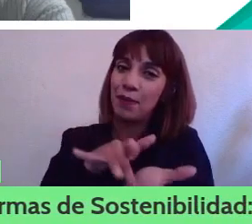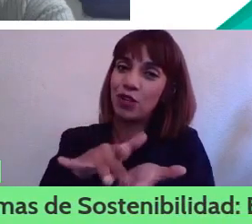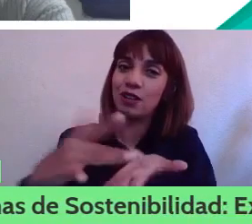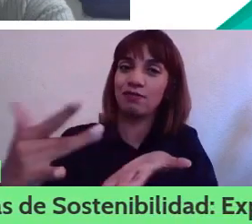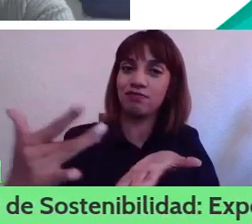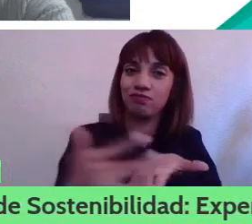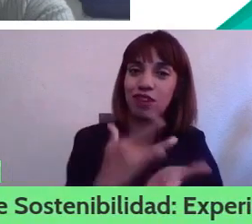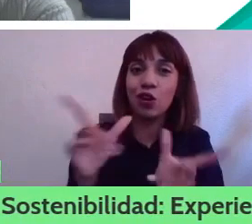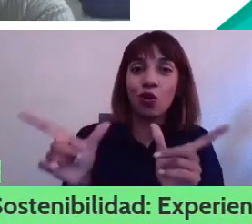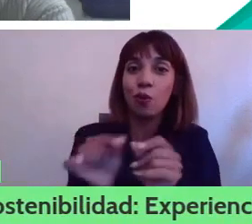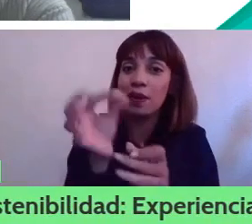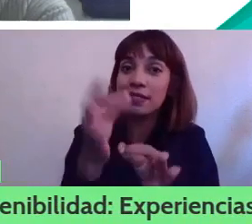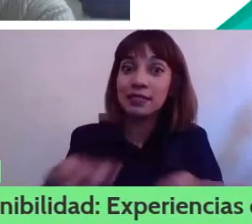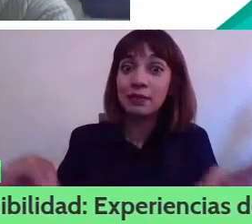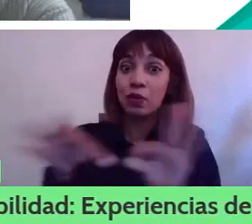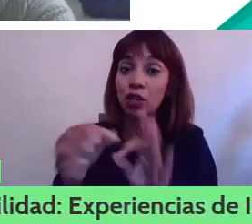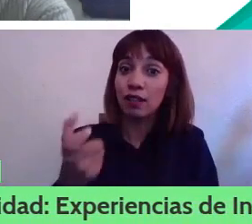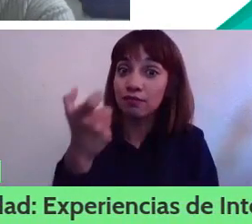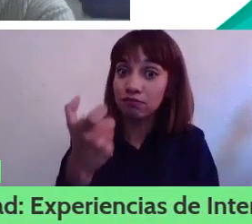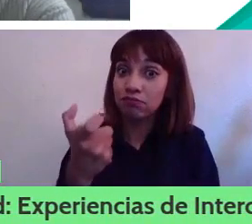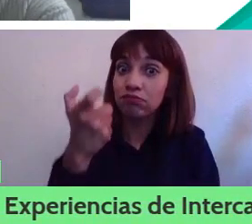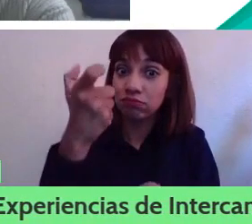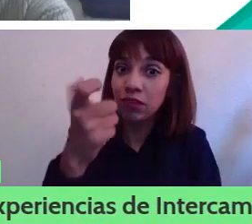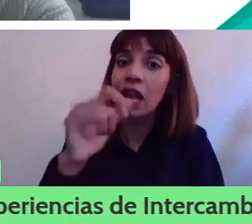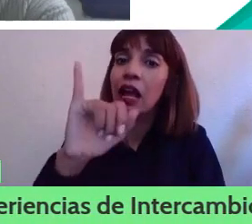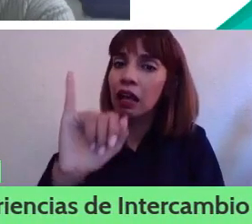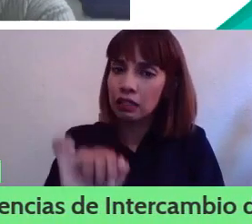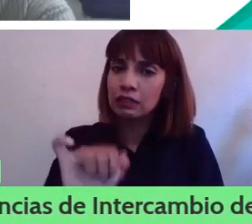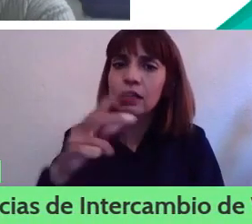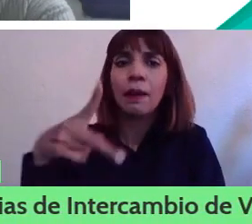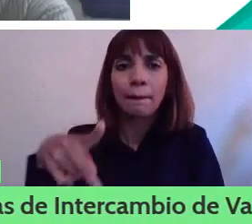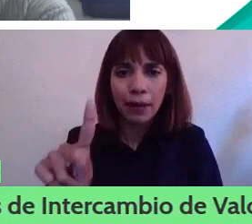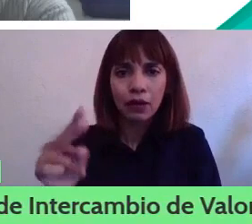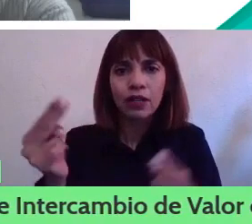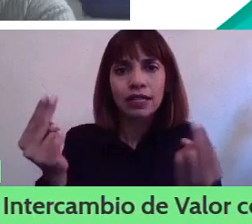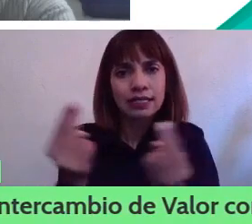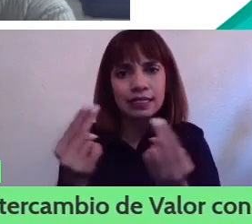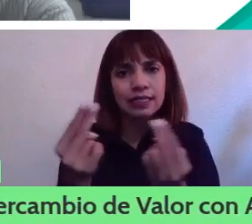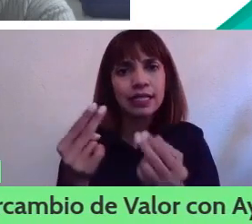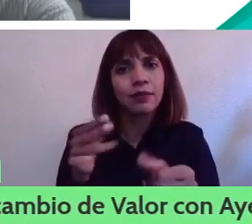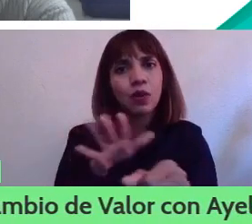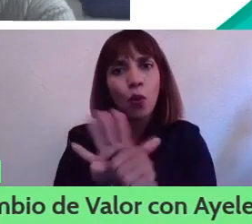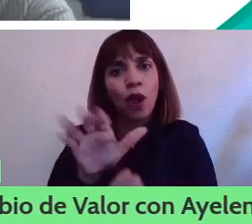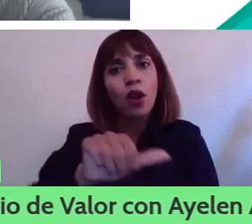todos sabemos que necesitamos el dinero para movernos, pero no debe ser el único fin,